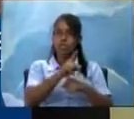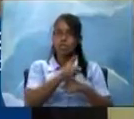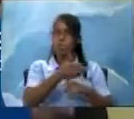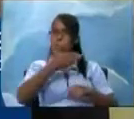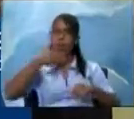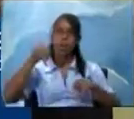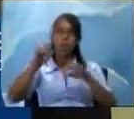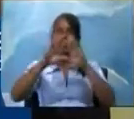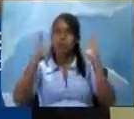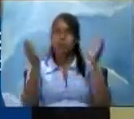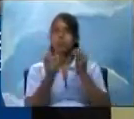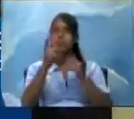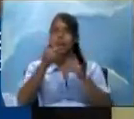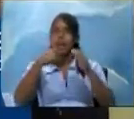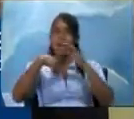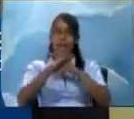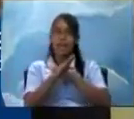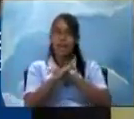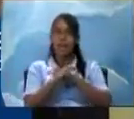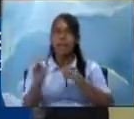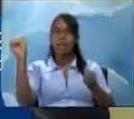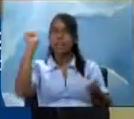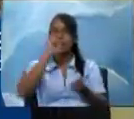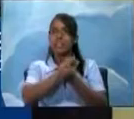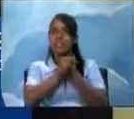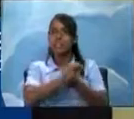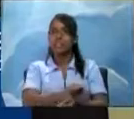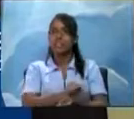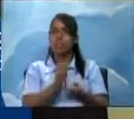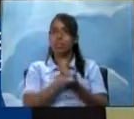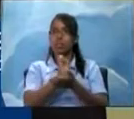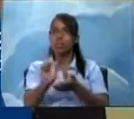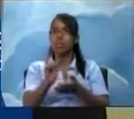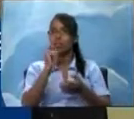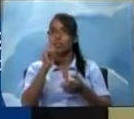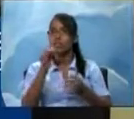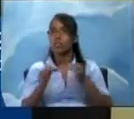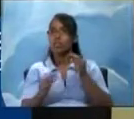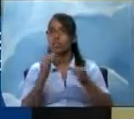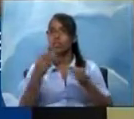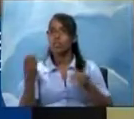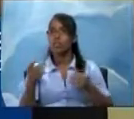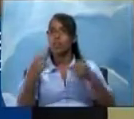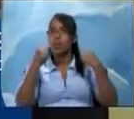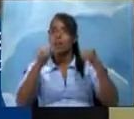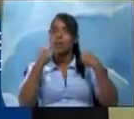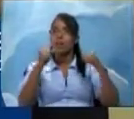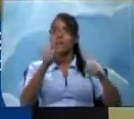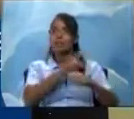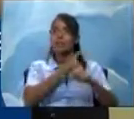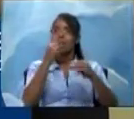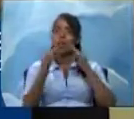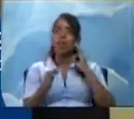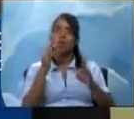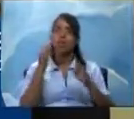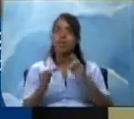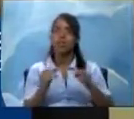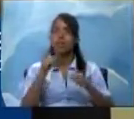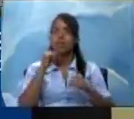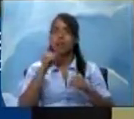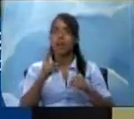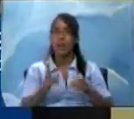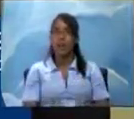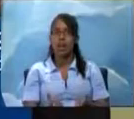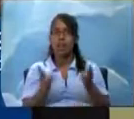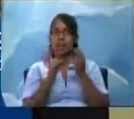Coca-Cola del desierto, e irán al castigo eterno, y los justos, los que practican la justicia, a